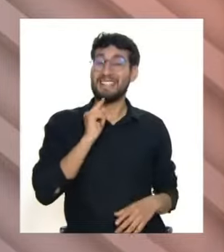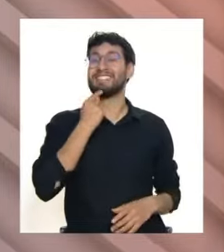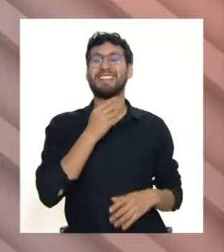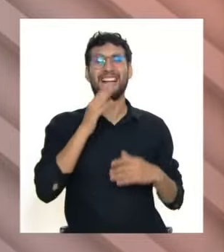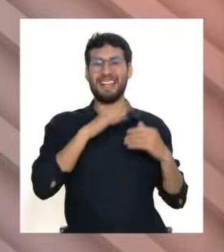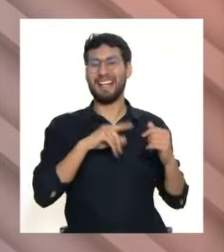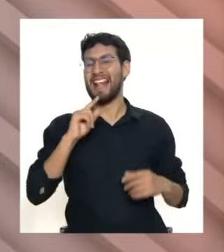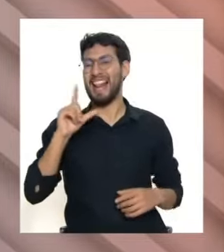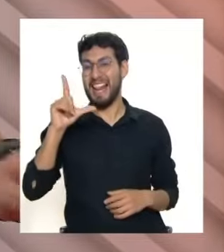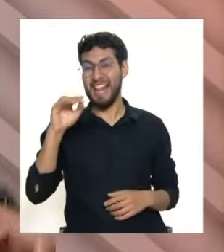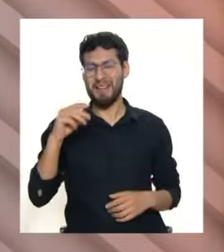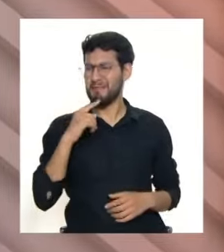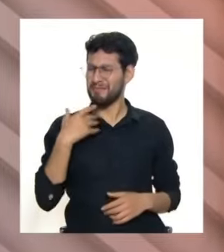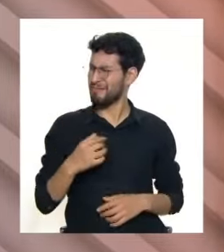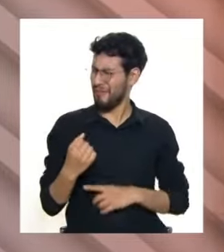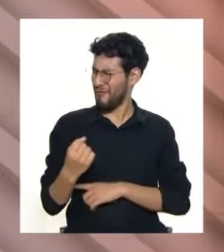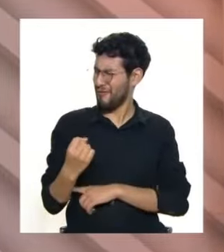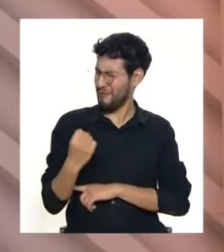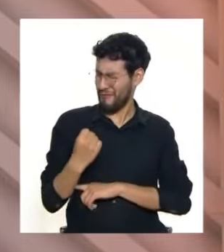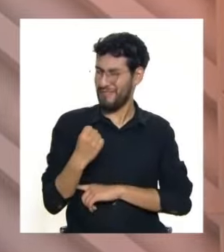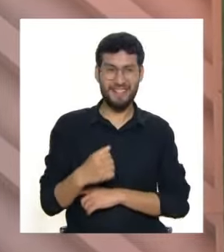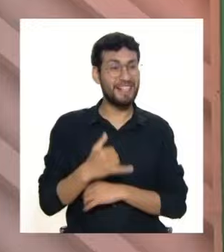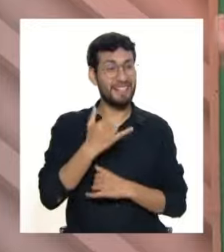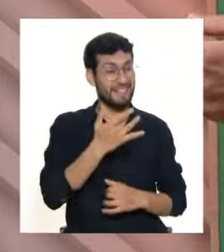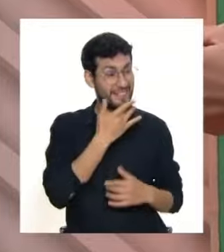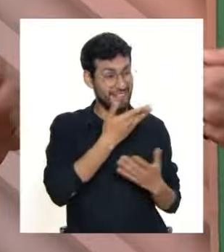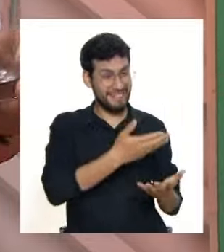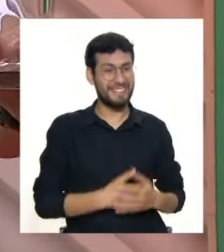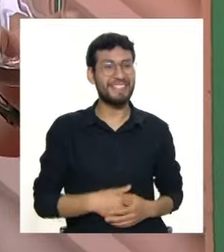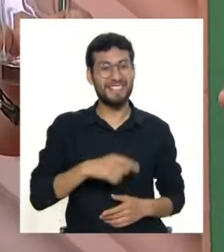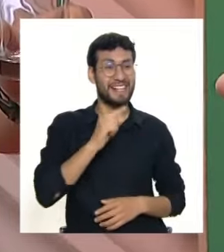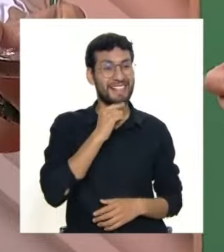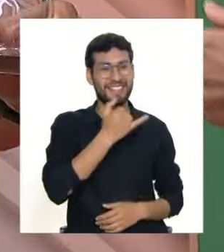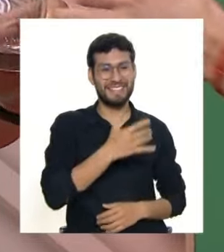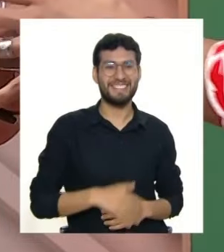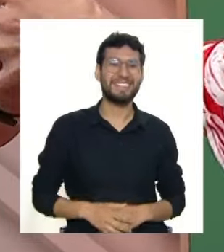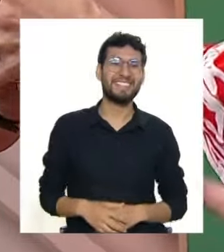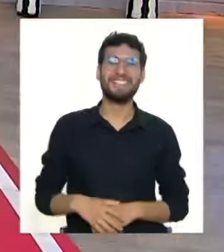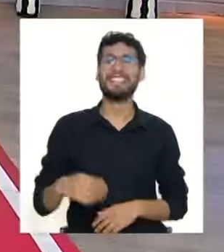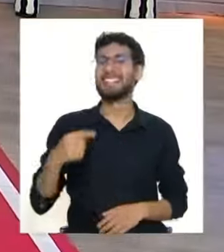limón. Pero sí, tremendamente, Mauro. Puede probar ahora sí para que no pongas esa carita.